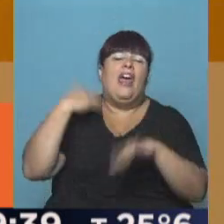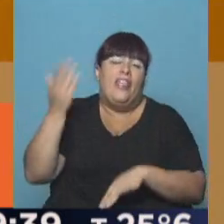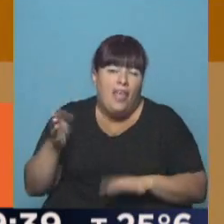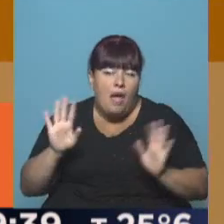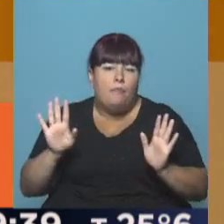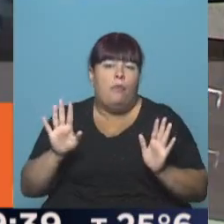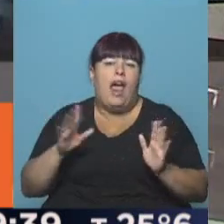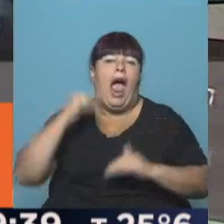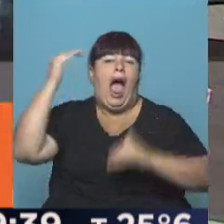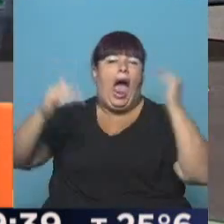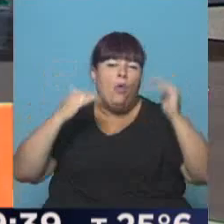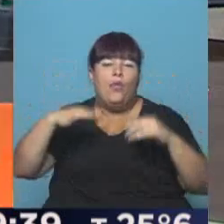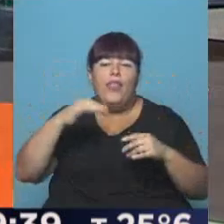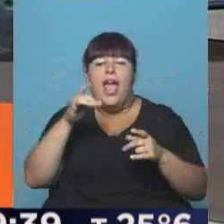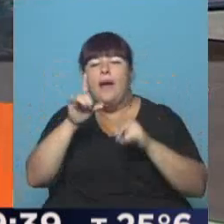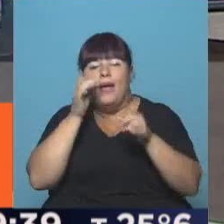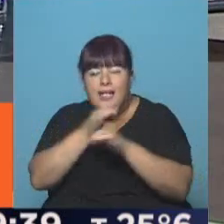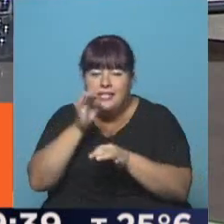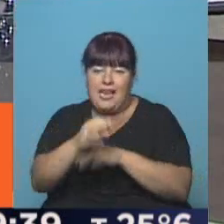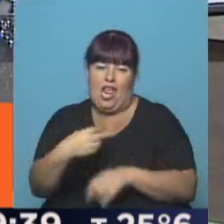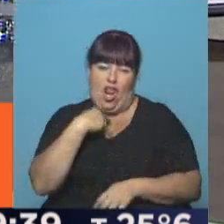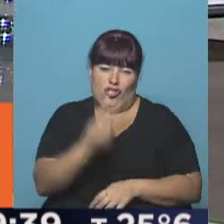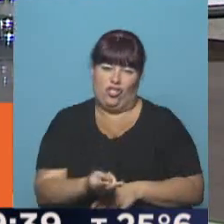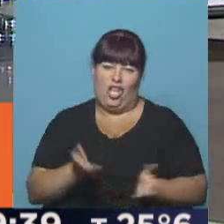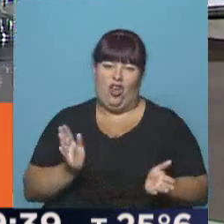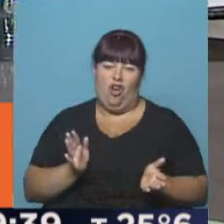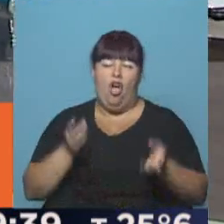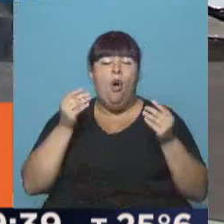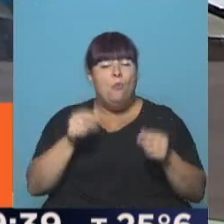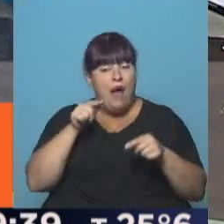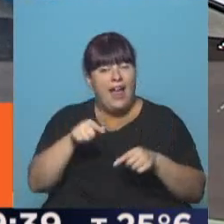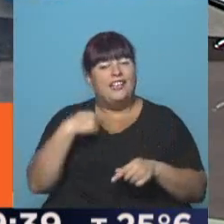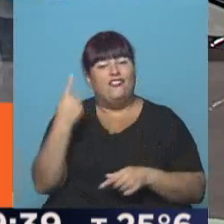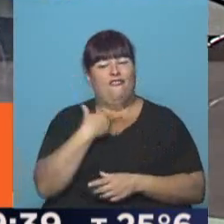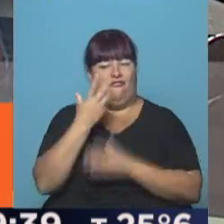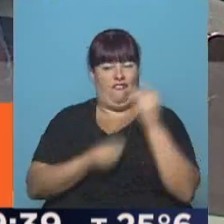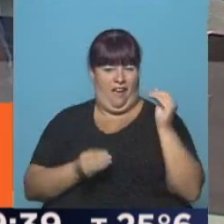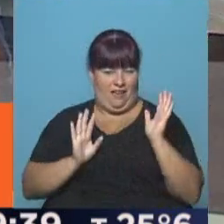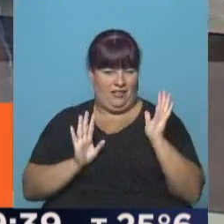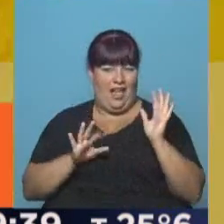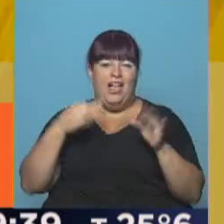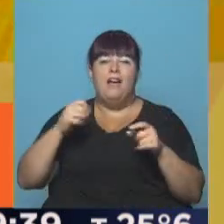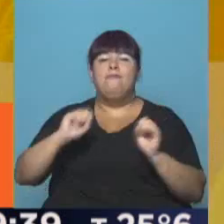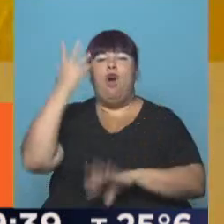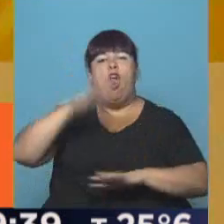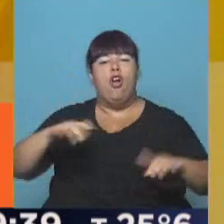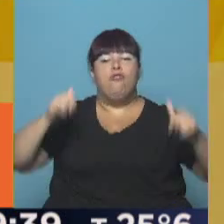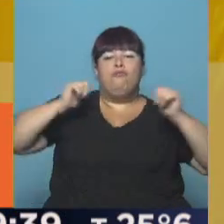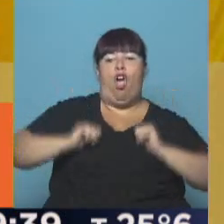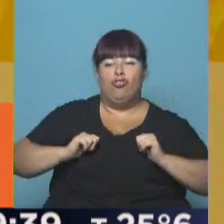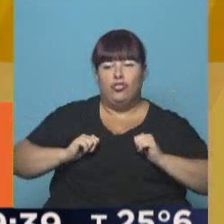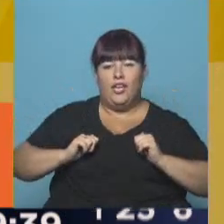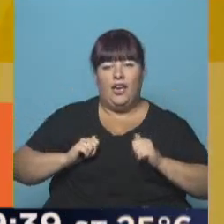que los adultos tenemos que leccionar a nuestros a nuestros hijos porque en eso fallamos es tendencia en los chicos llevar la